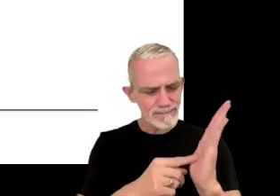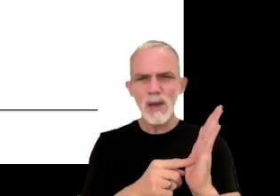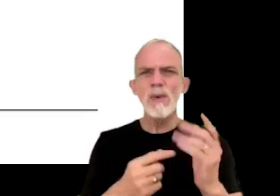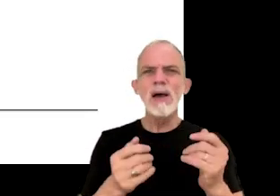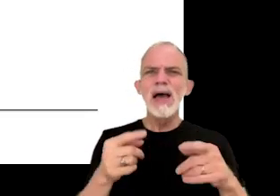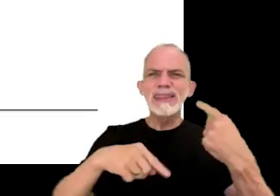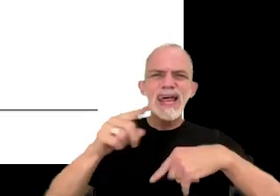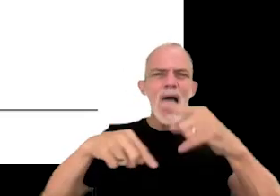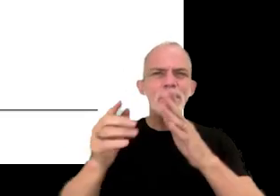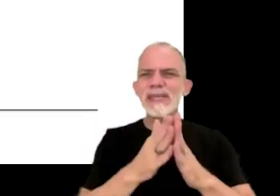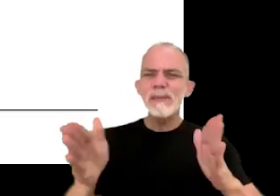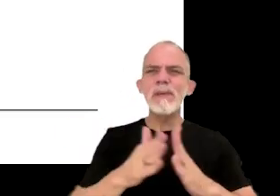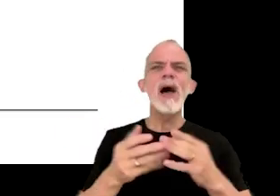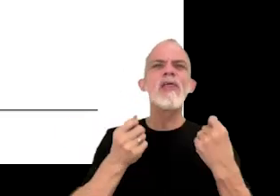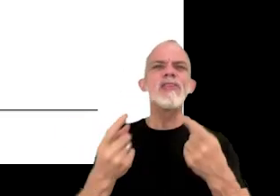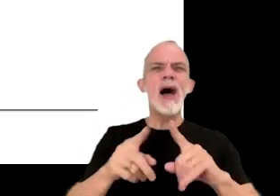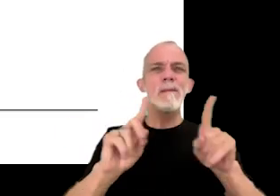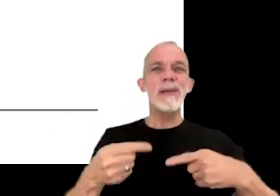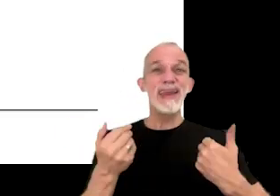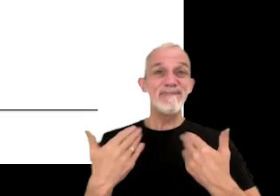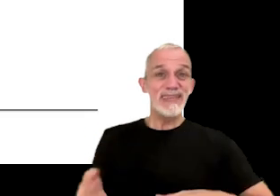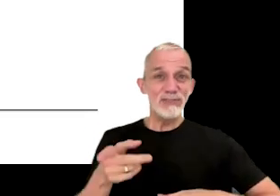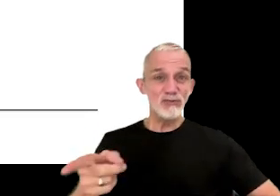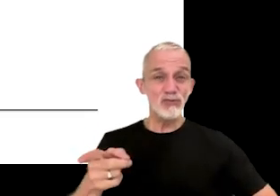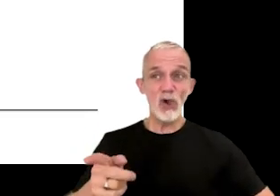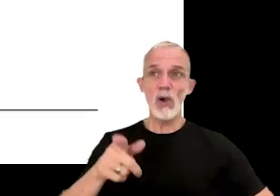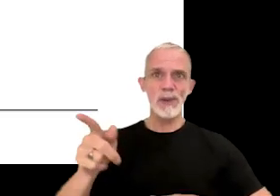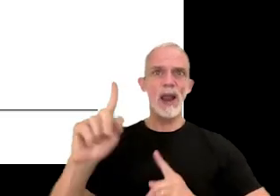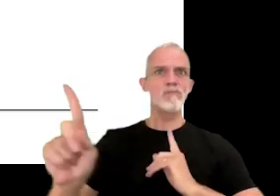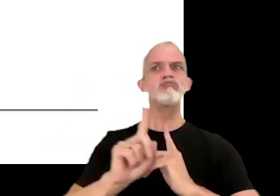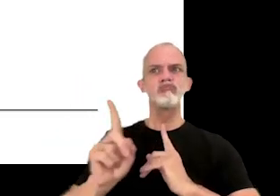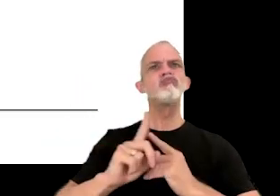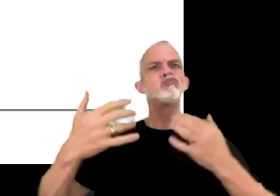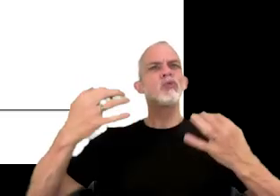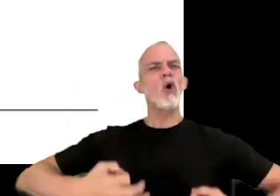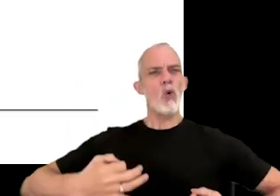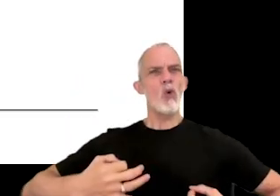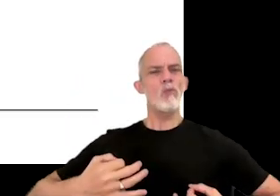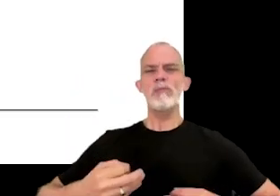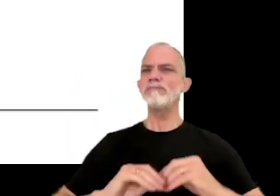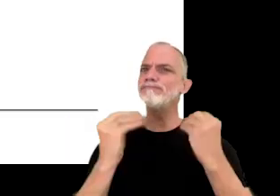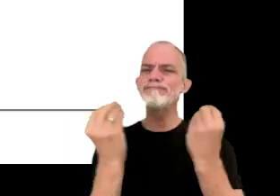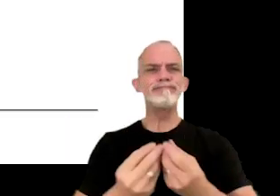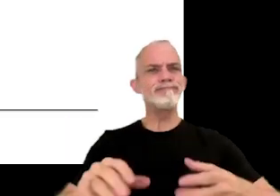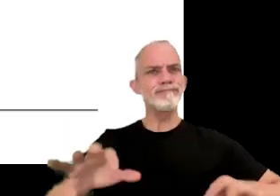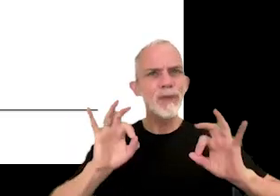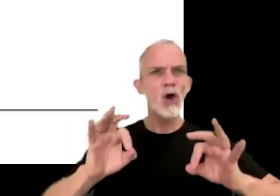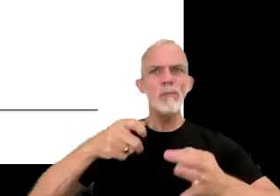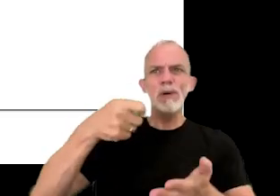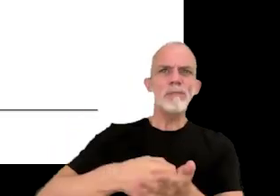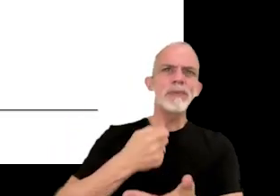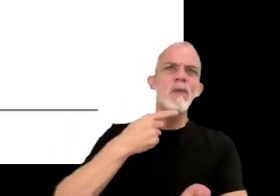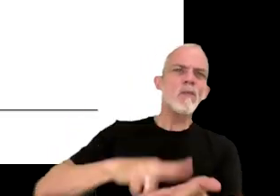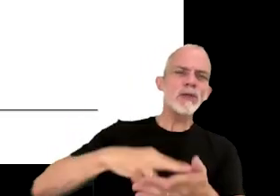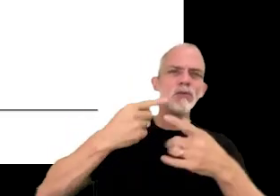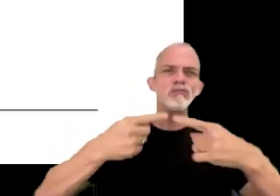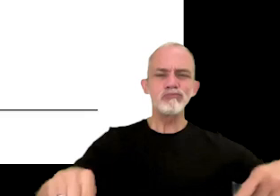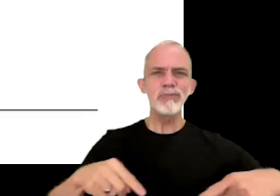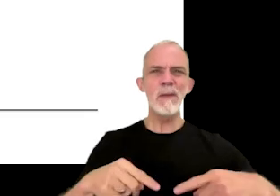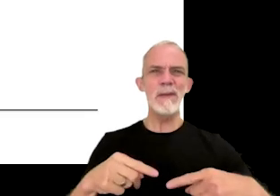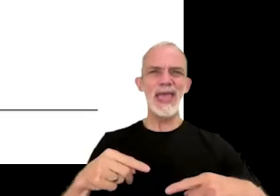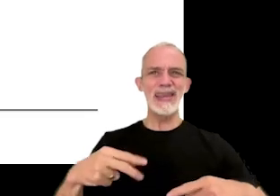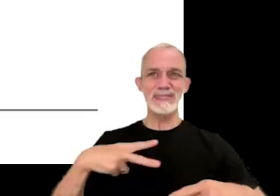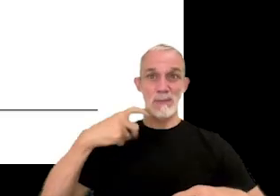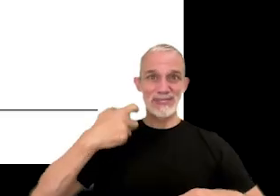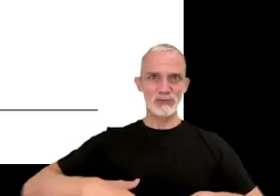beneficio para aquellos contribuyentes que hayan cumplido en la totalidad con obligaciones fiscales de bienes